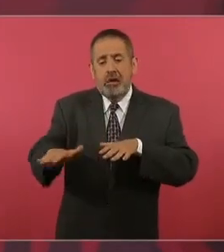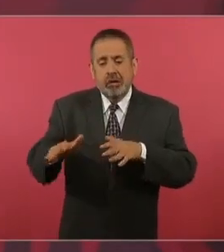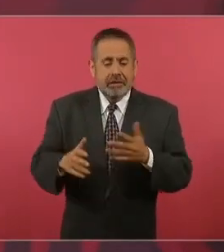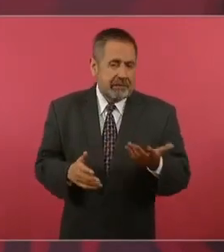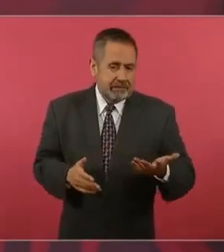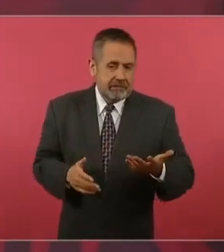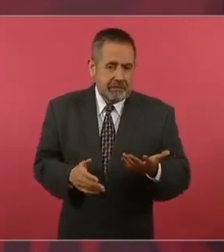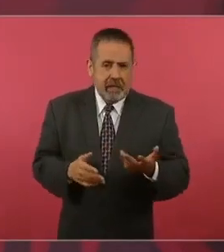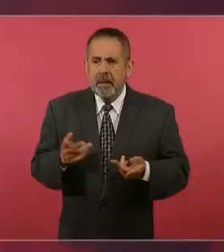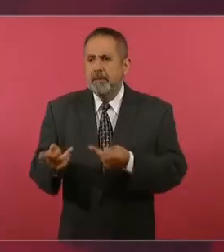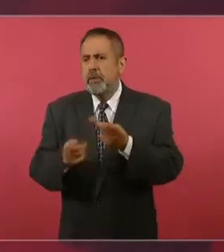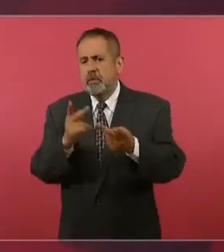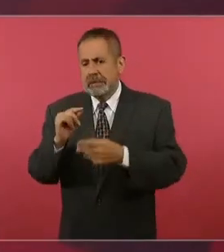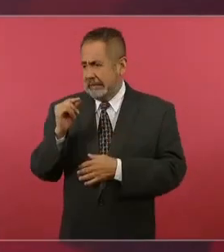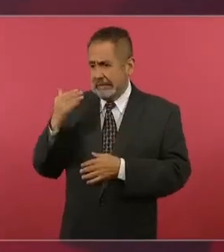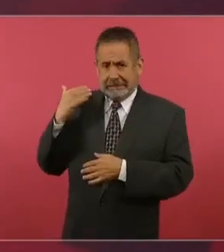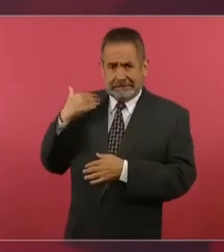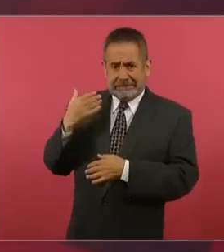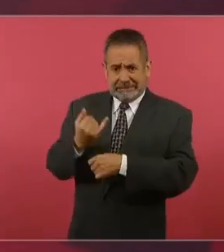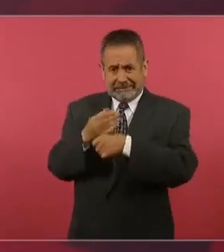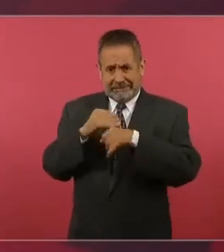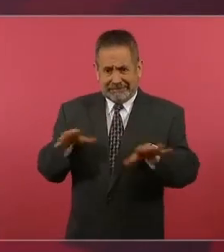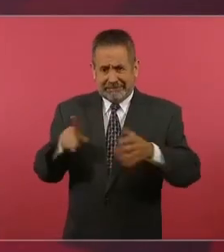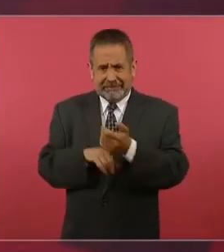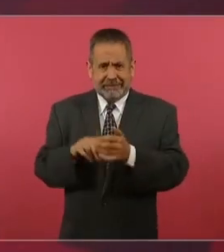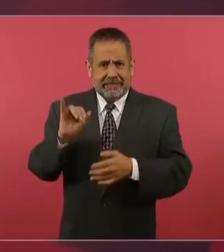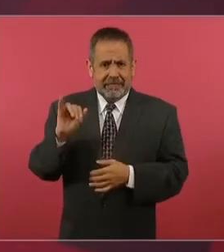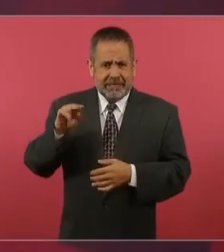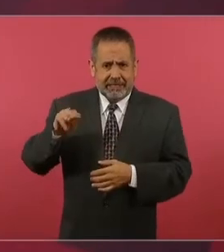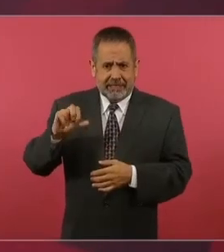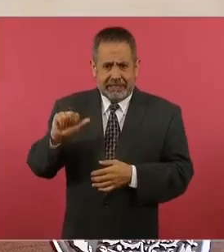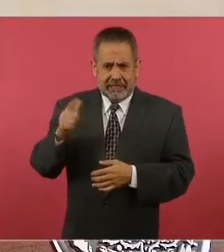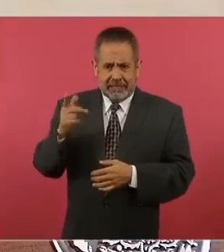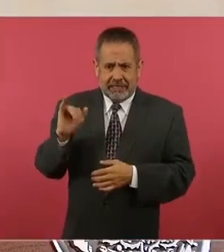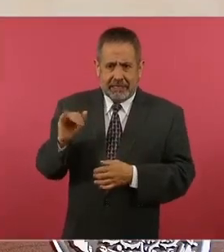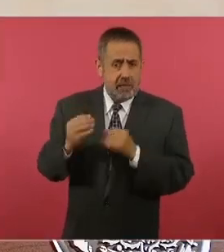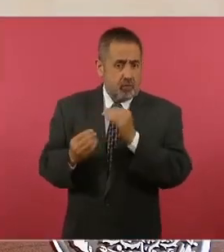Cuando se pregunta, acaba de salir la encuesta del INEGI, la nueva,